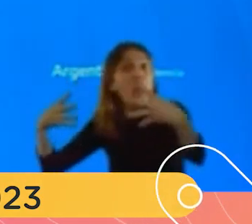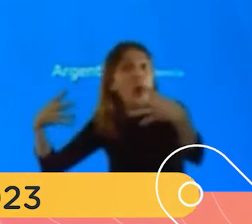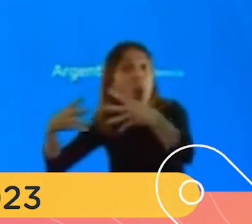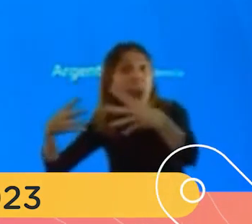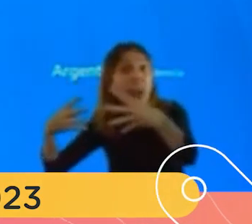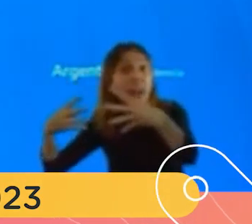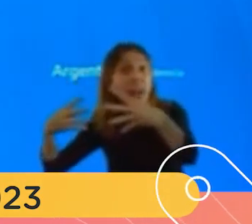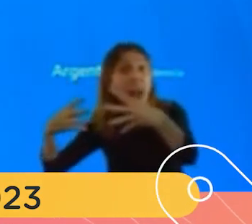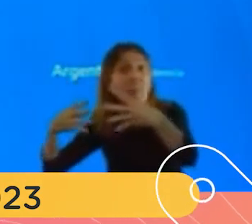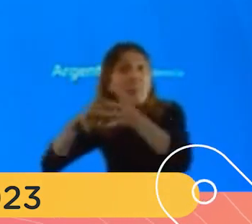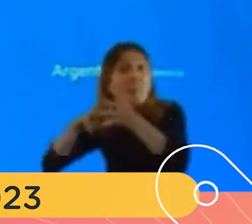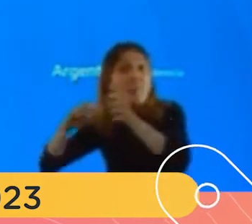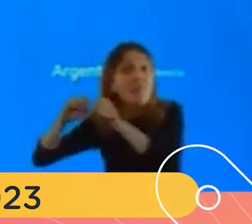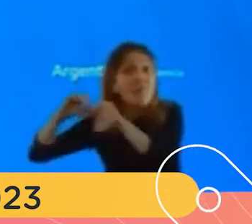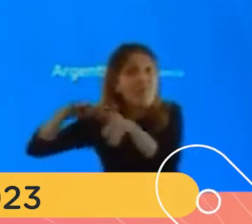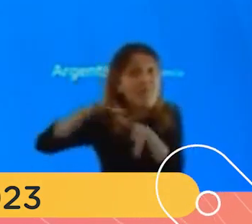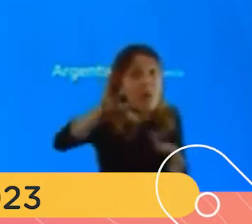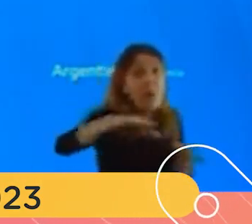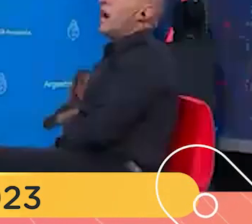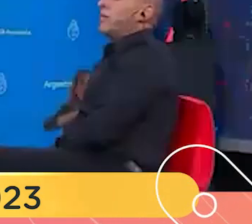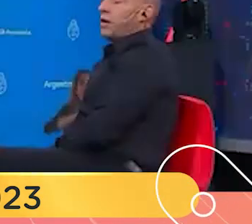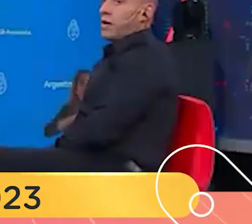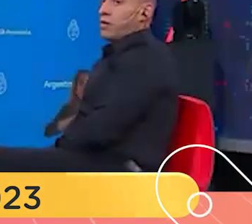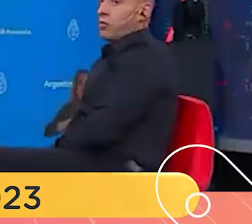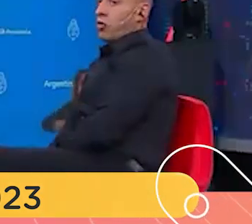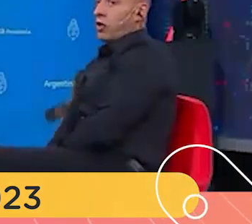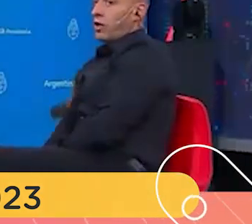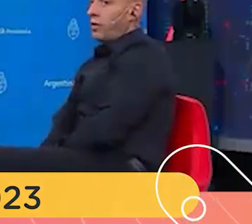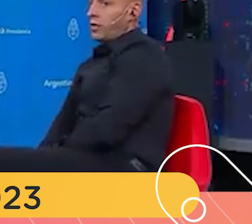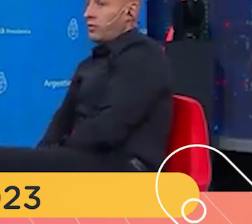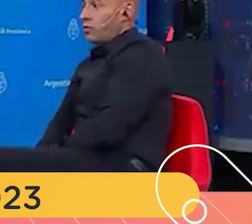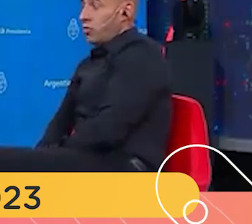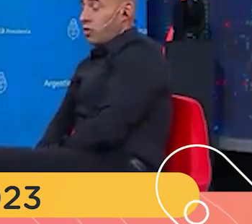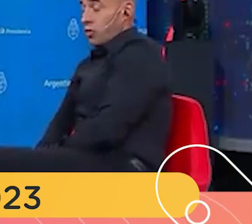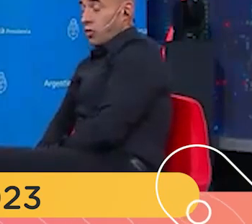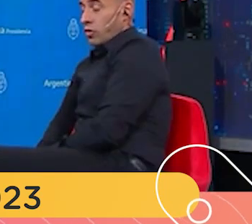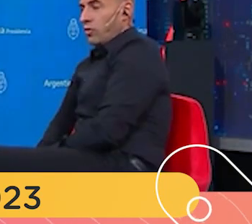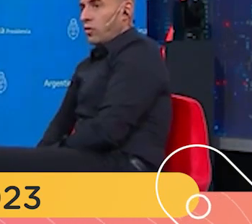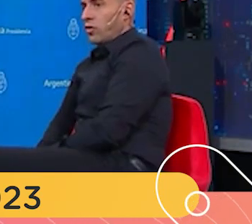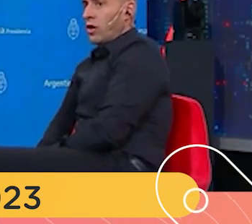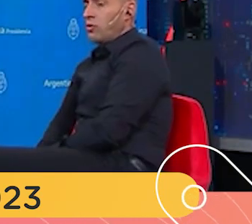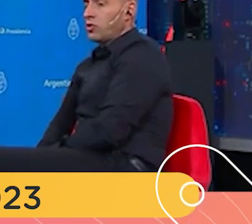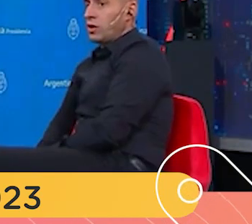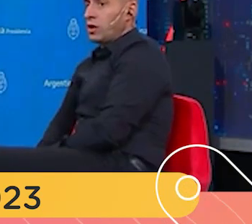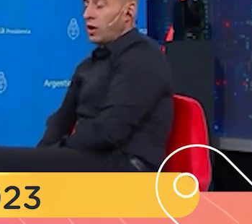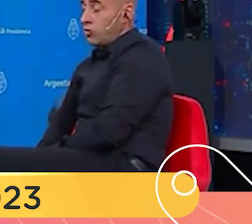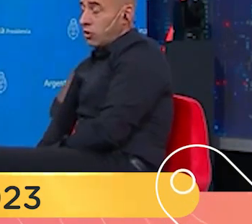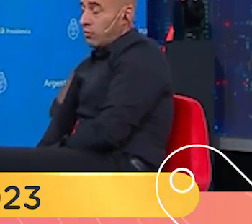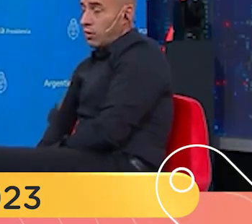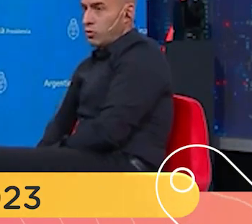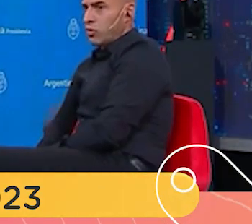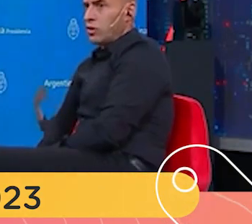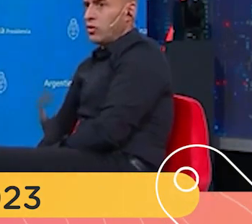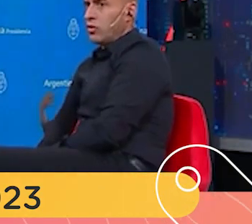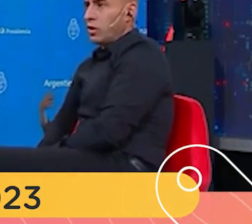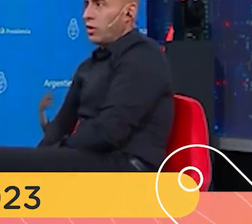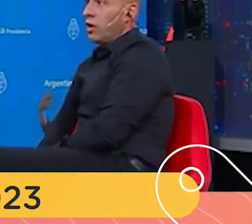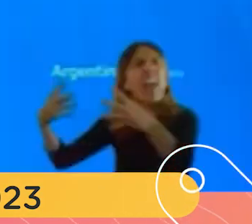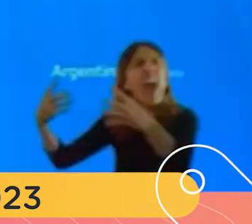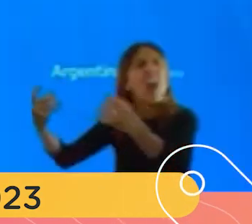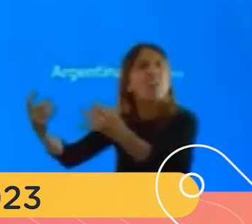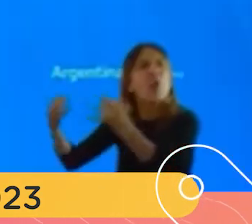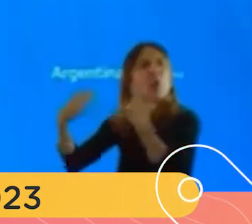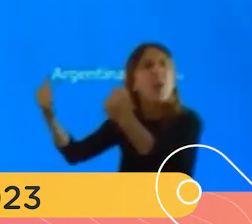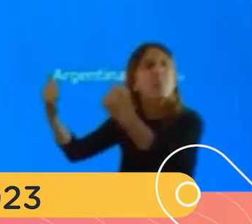casi de manera cotidiana es grave corregirme desinformación que tengo pero corregíme Jorge a vos te engañó también porque tengo entendido